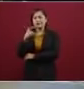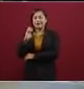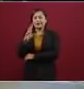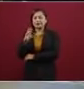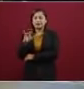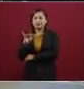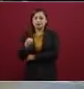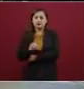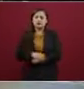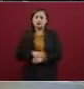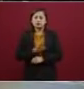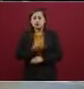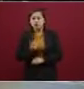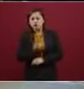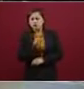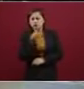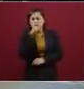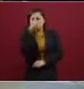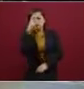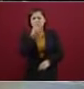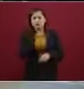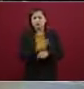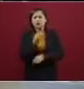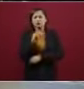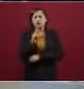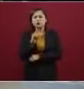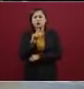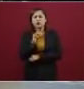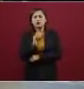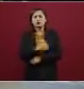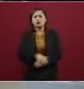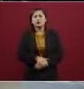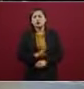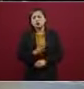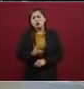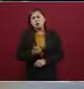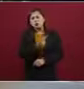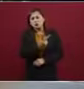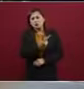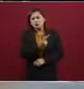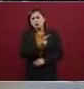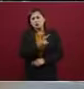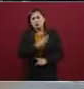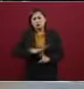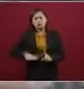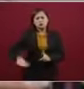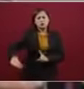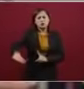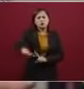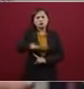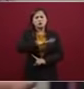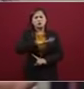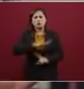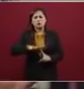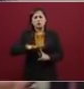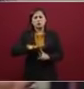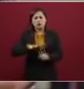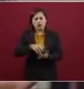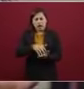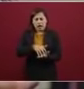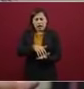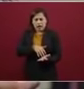caso, secretario, doctor Durazo, sí hay condiciones para que la austeridad republicana no obstaculice el